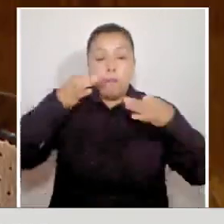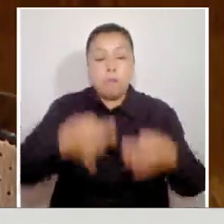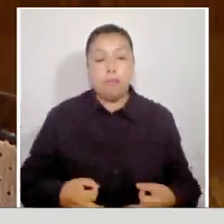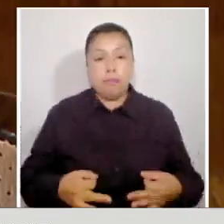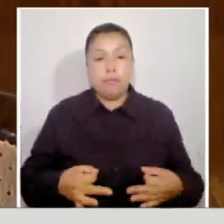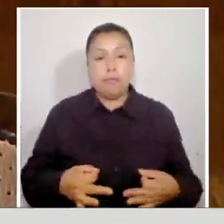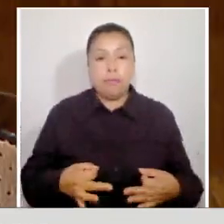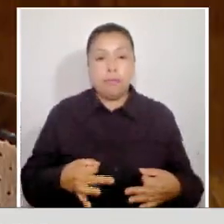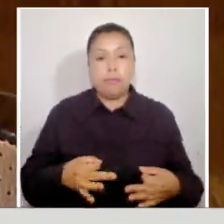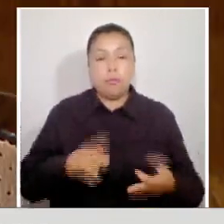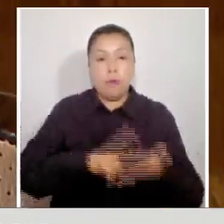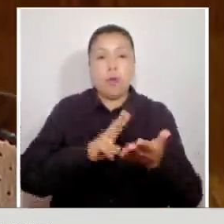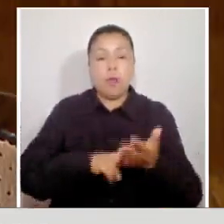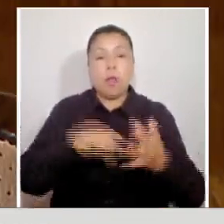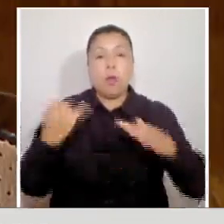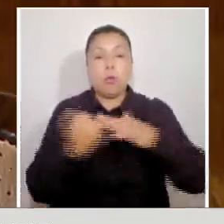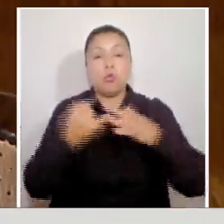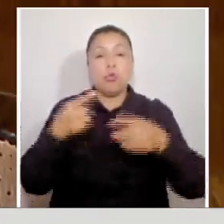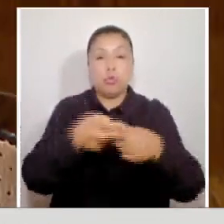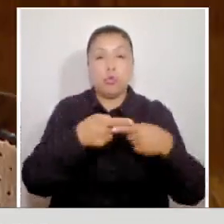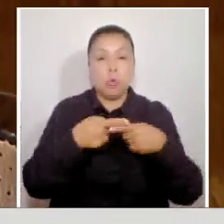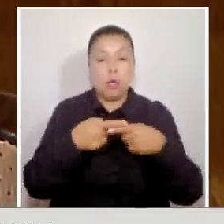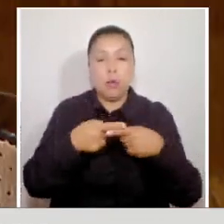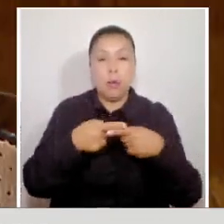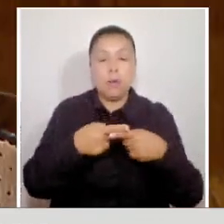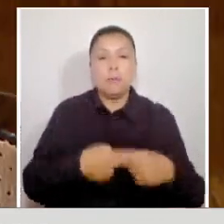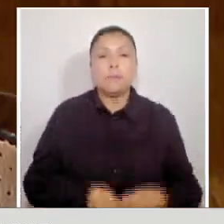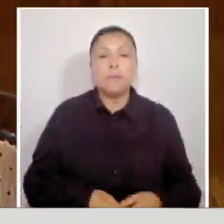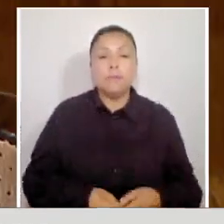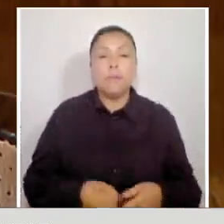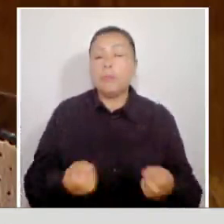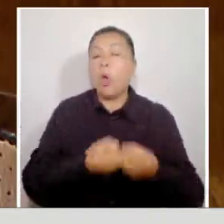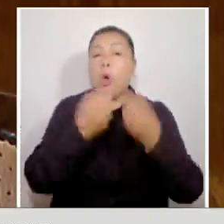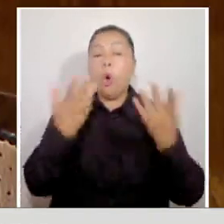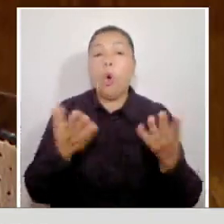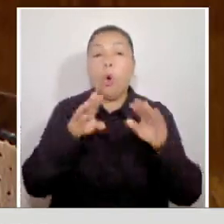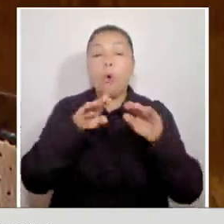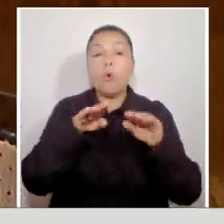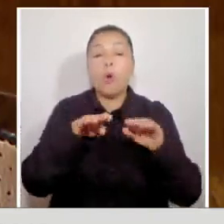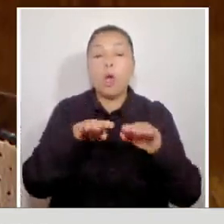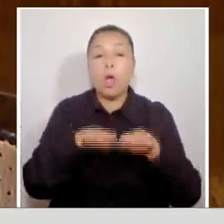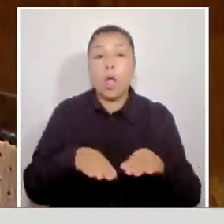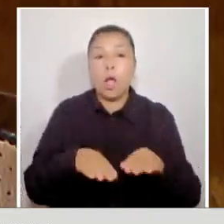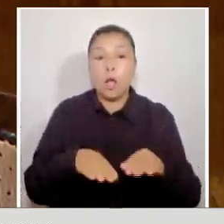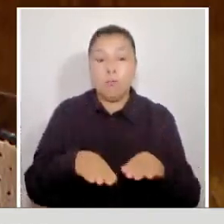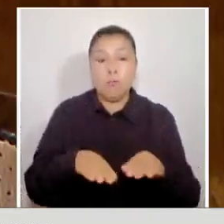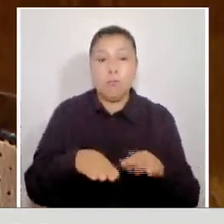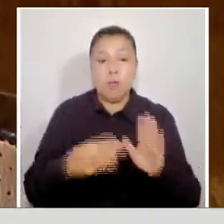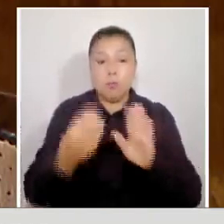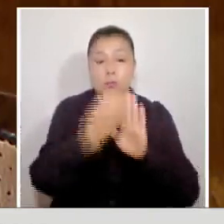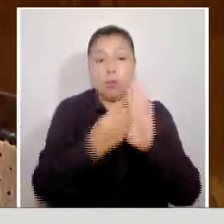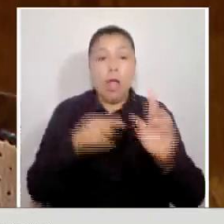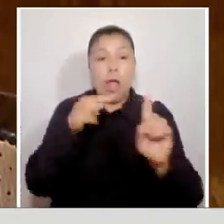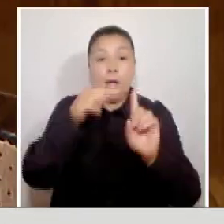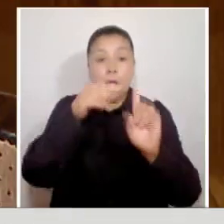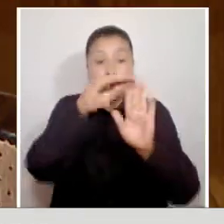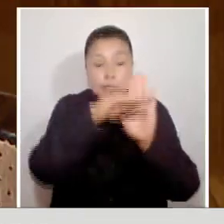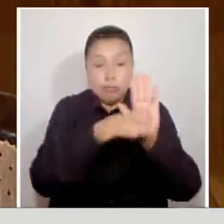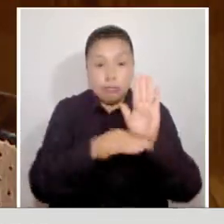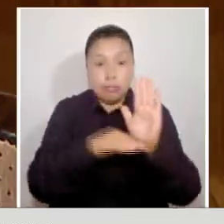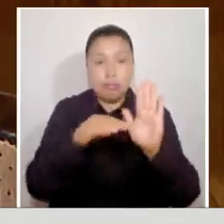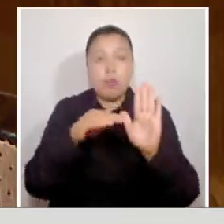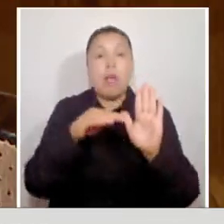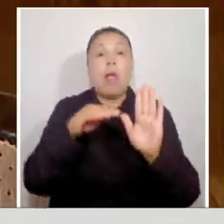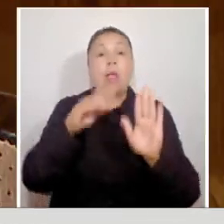inclusión social Obviamente el mismo establece dentro de sus objetivos y medidas en materia de discapacidad